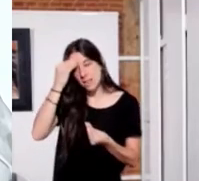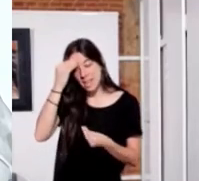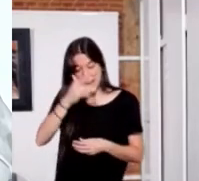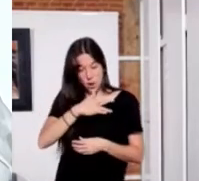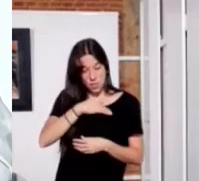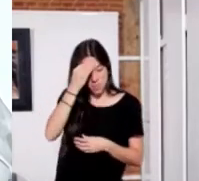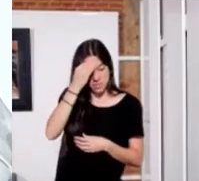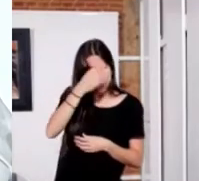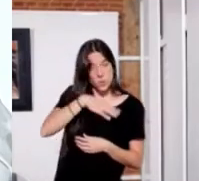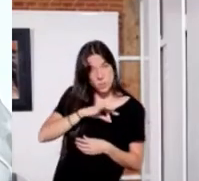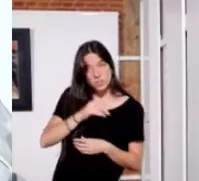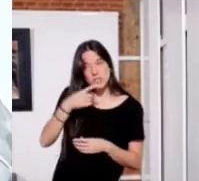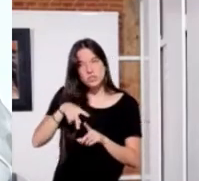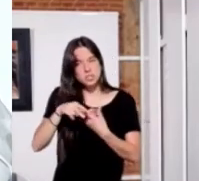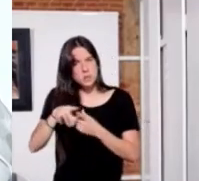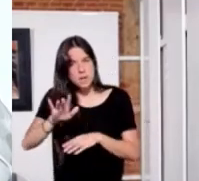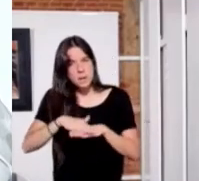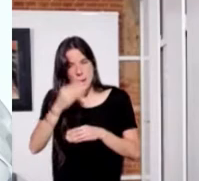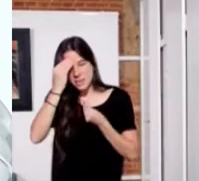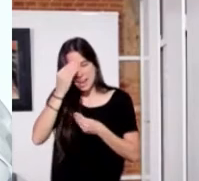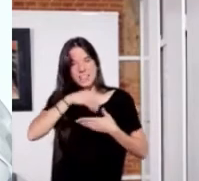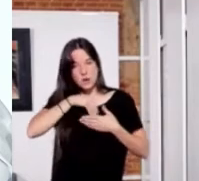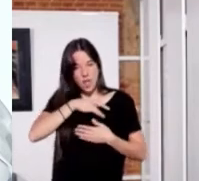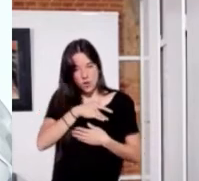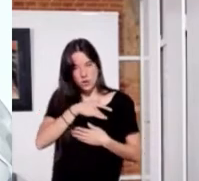tenemos instrumentos para pensar desde el corazón.